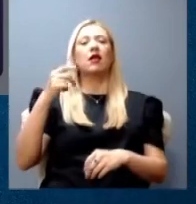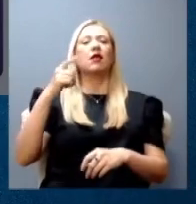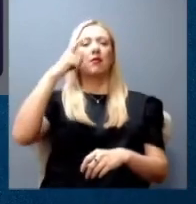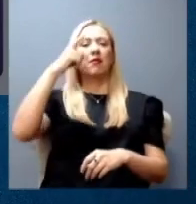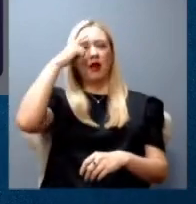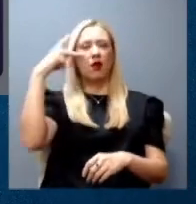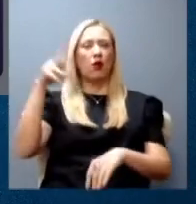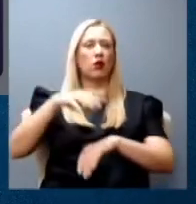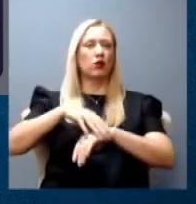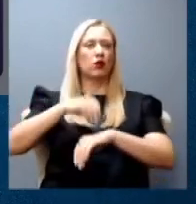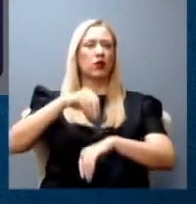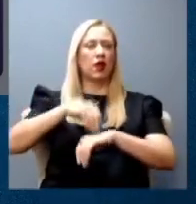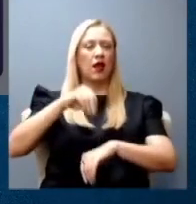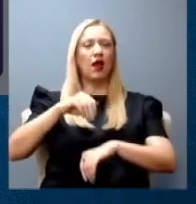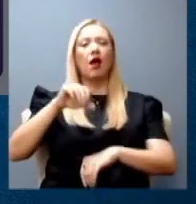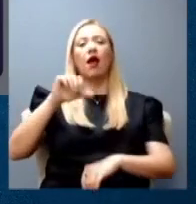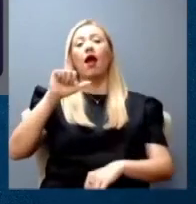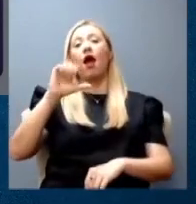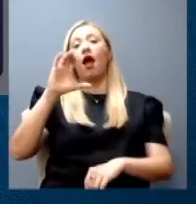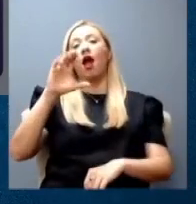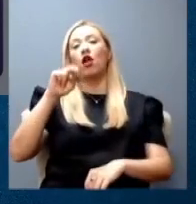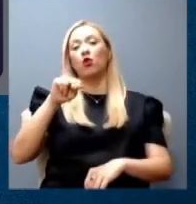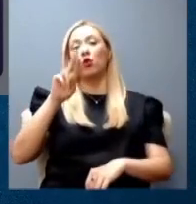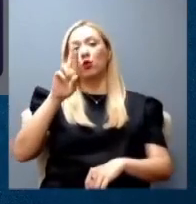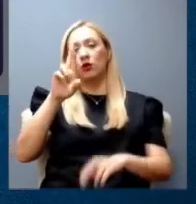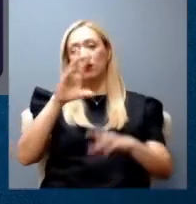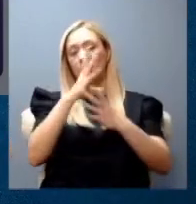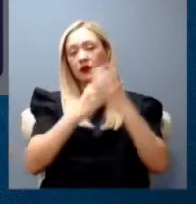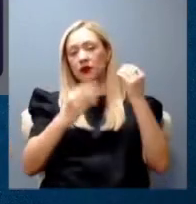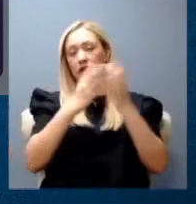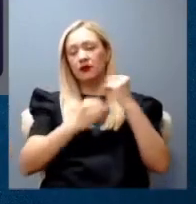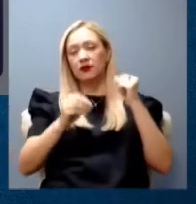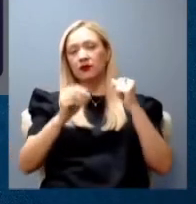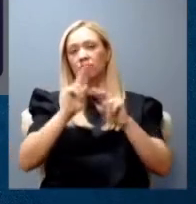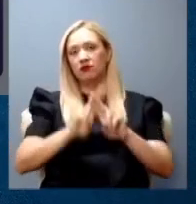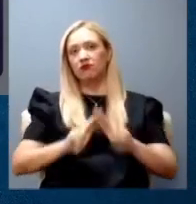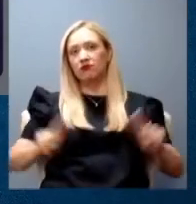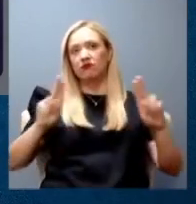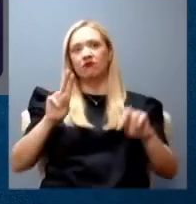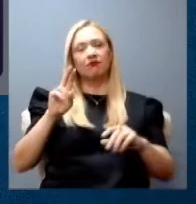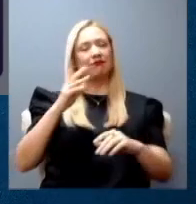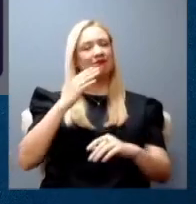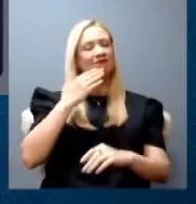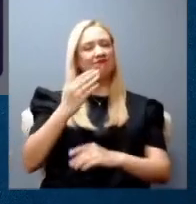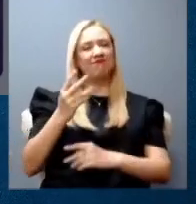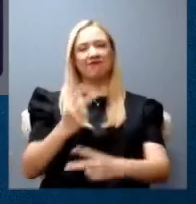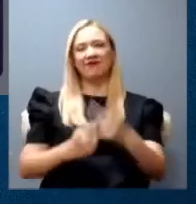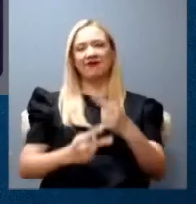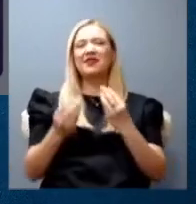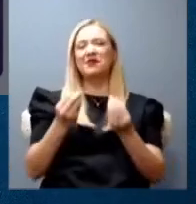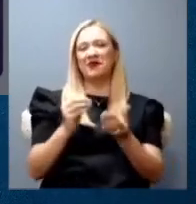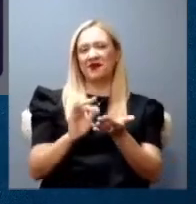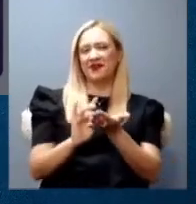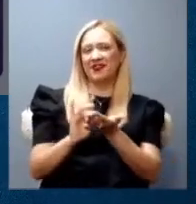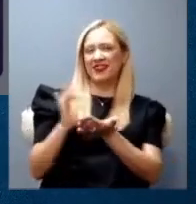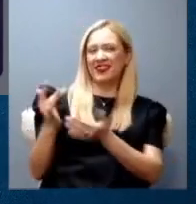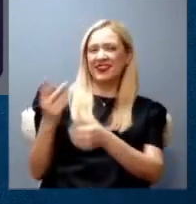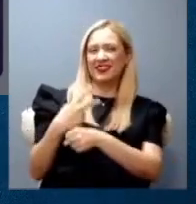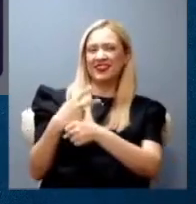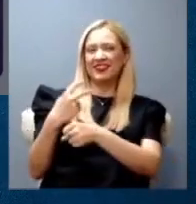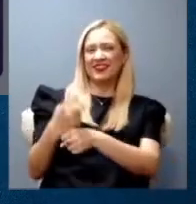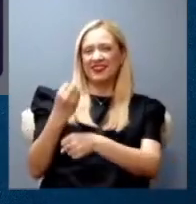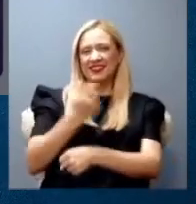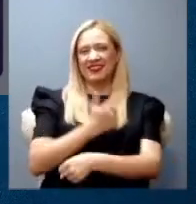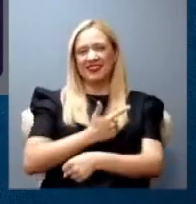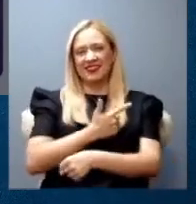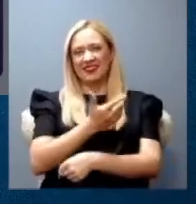Internacional, ACNUR y PNUD. Bienvenida, Camila. Muchas gracias por la invitación. Un gusto. Un gusto estar con